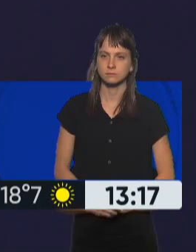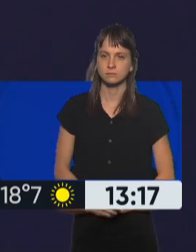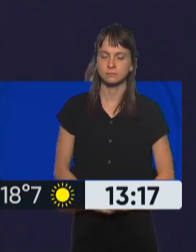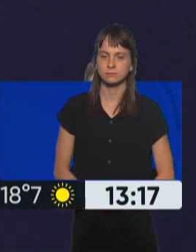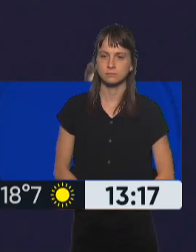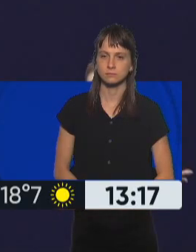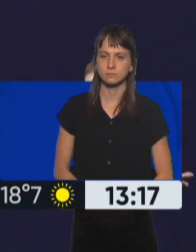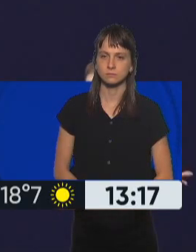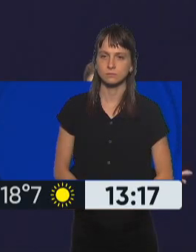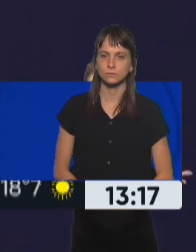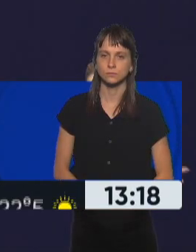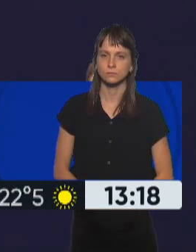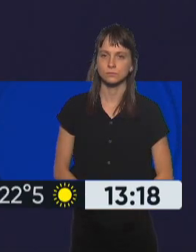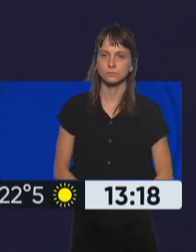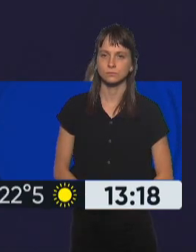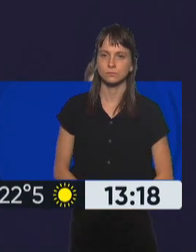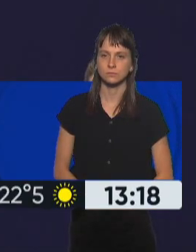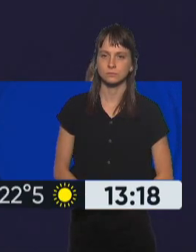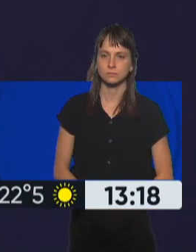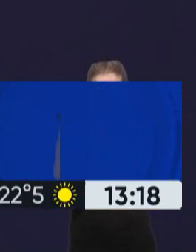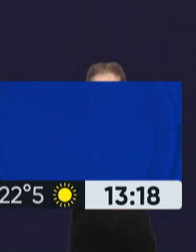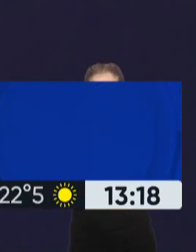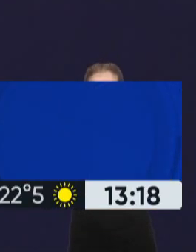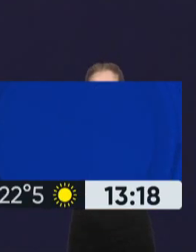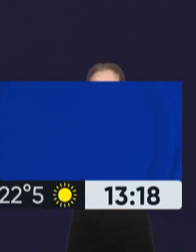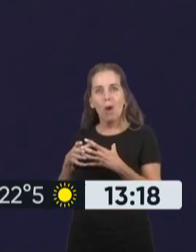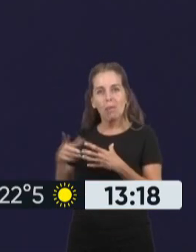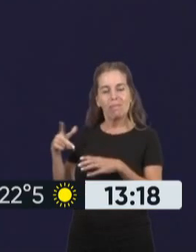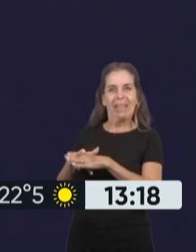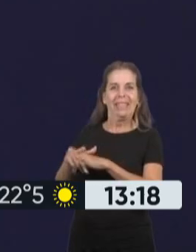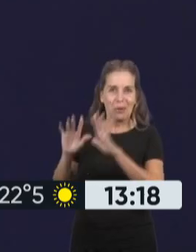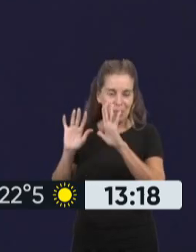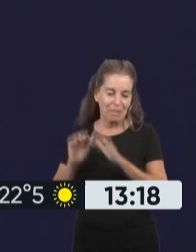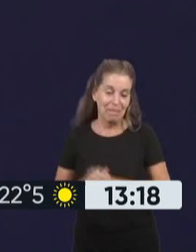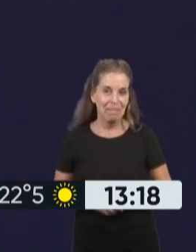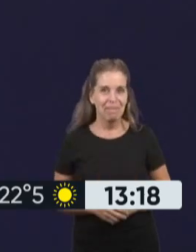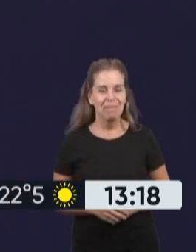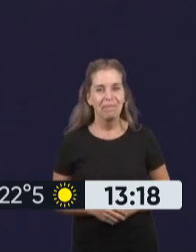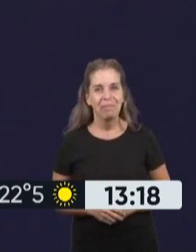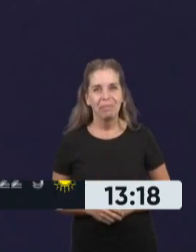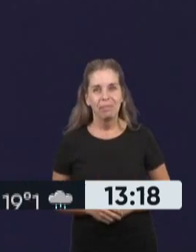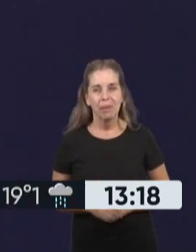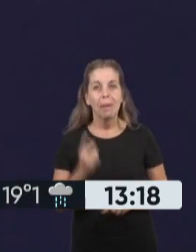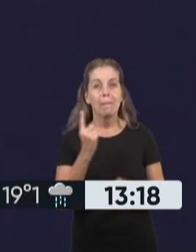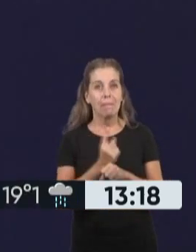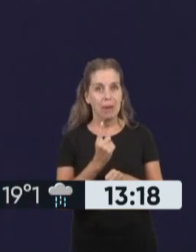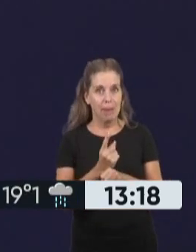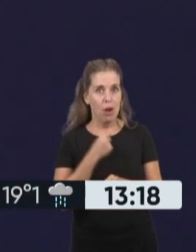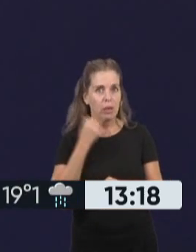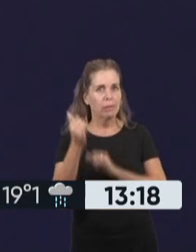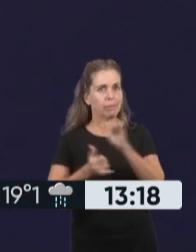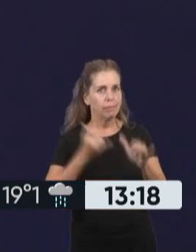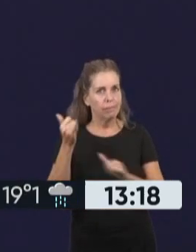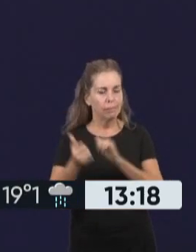Ya ni son ustedes los que me interrumpen, es mi propia gente, es una cosa insólita. Bueno, en primer lugar,